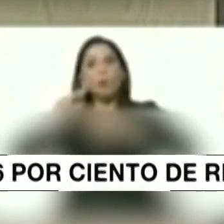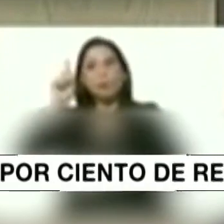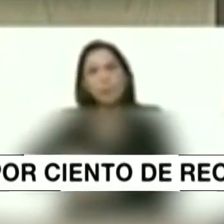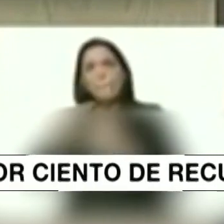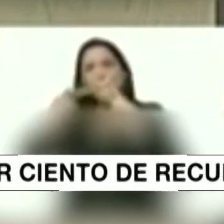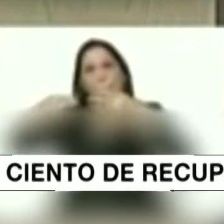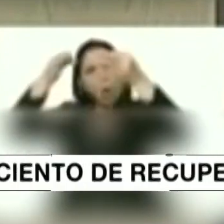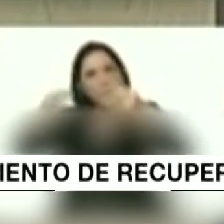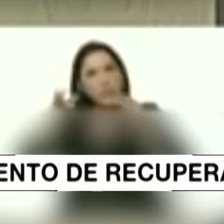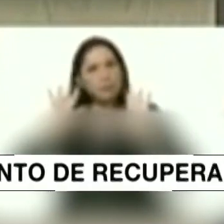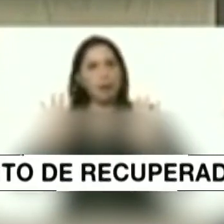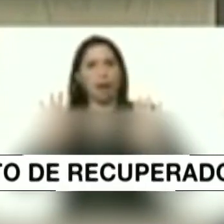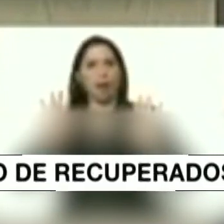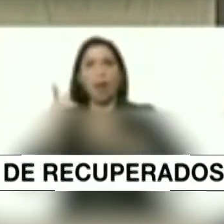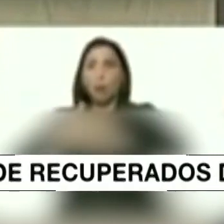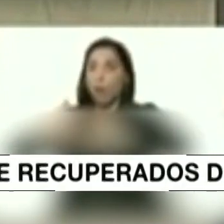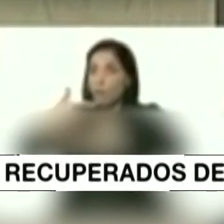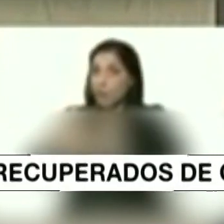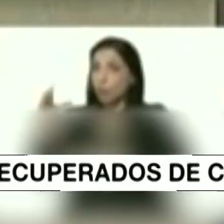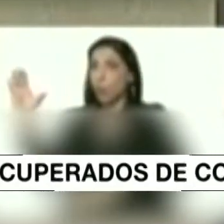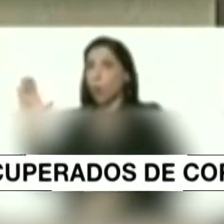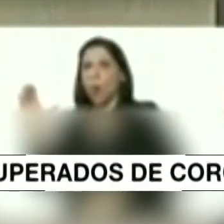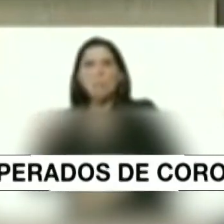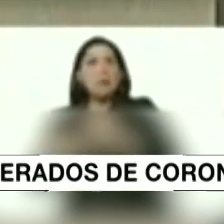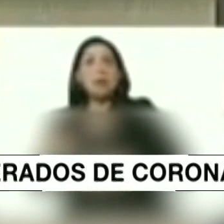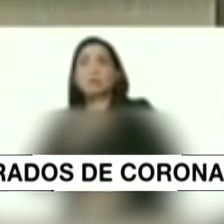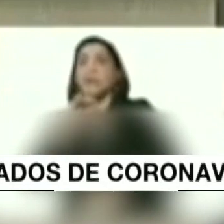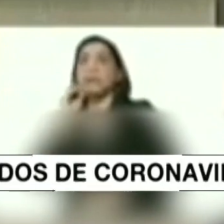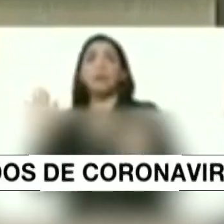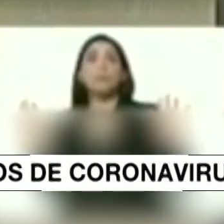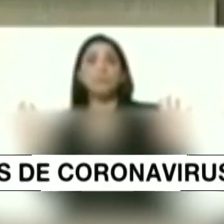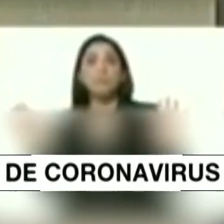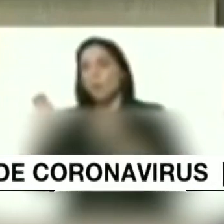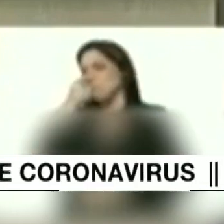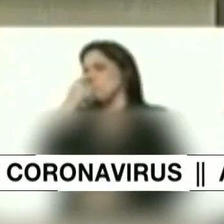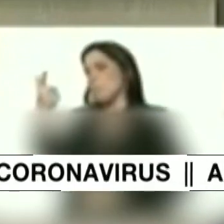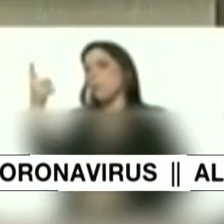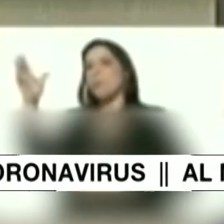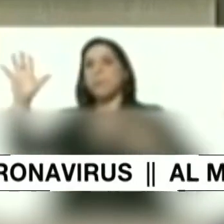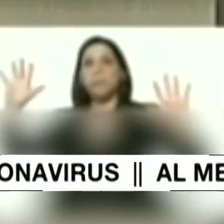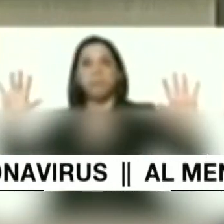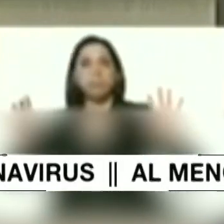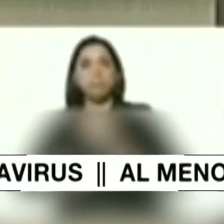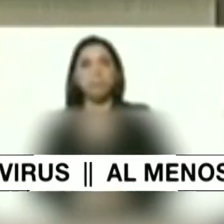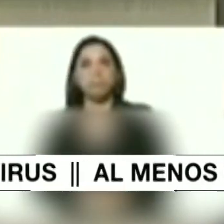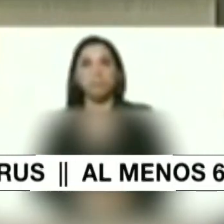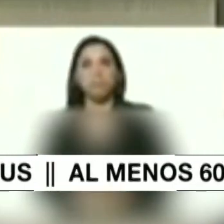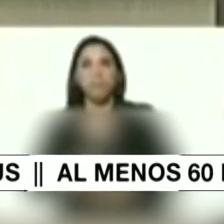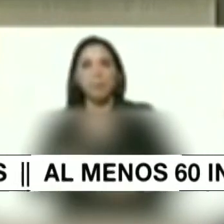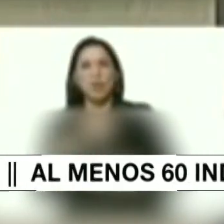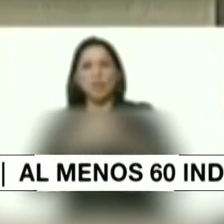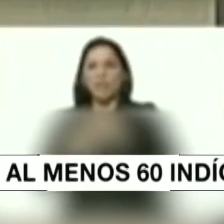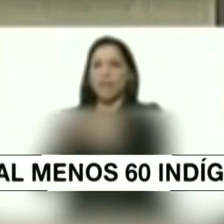comunicó oficialmente al gobierno de Colombia. ¿Qué hizo Iván Duque? Hizo caso omiso, porque estaba dentro